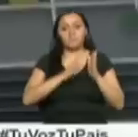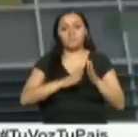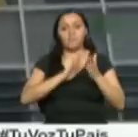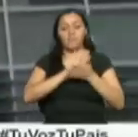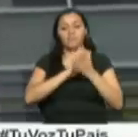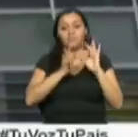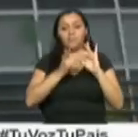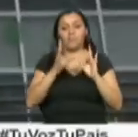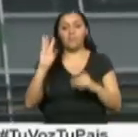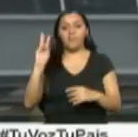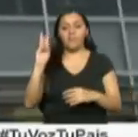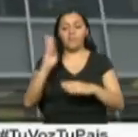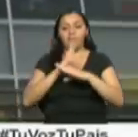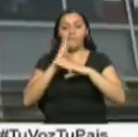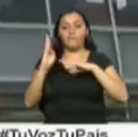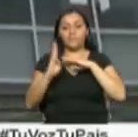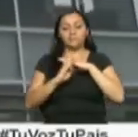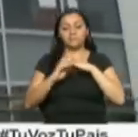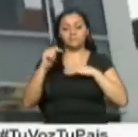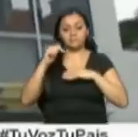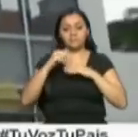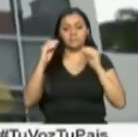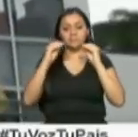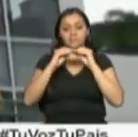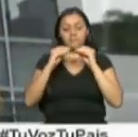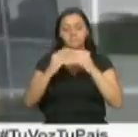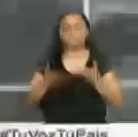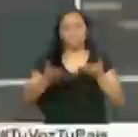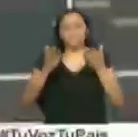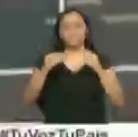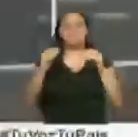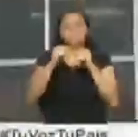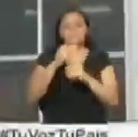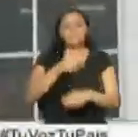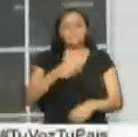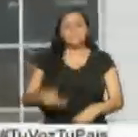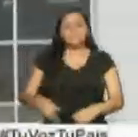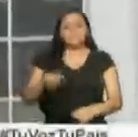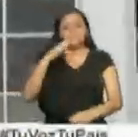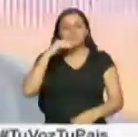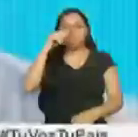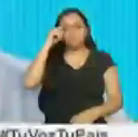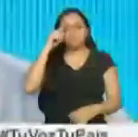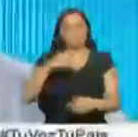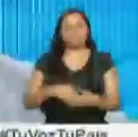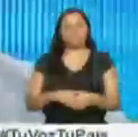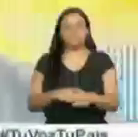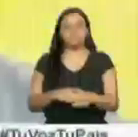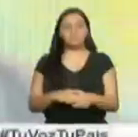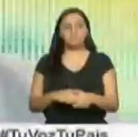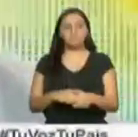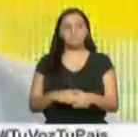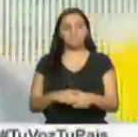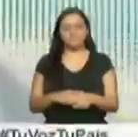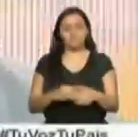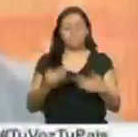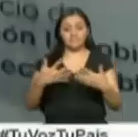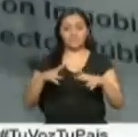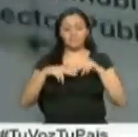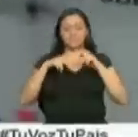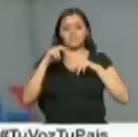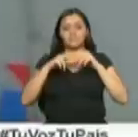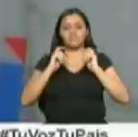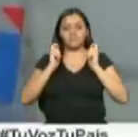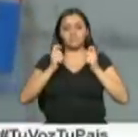y 6 en el de Bahía de Caracas, obras que fueron entregadas por el presidente de la República, Rafael Correa. Estas